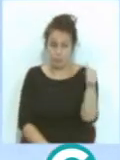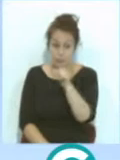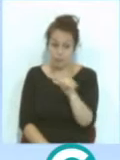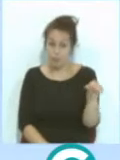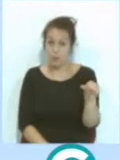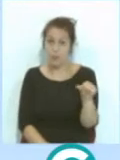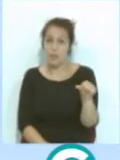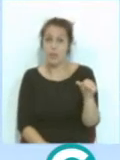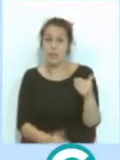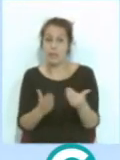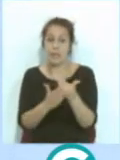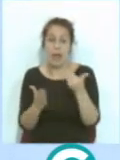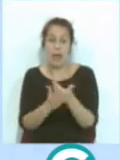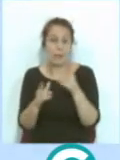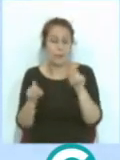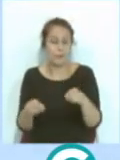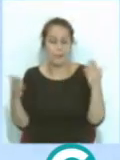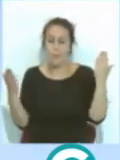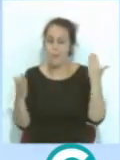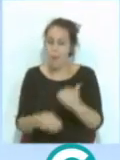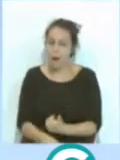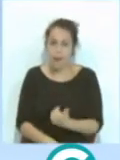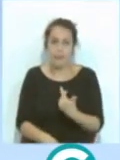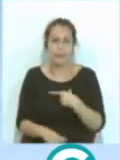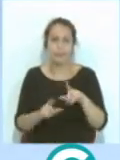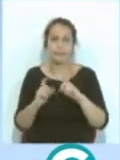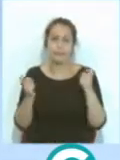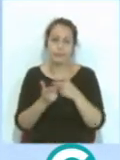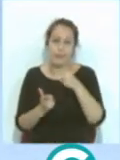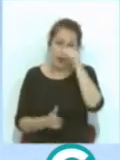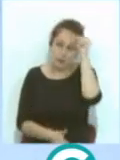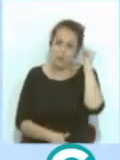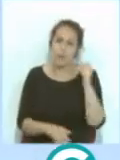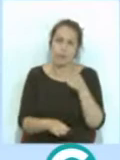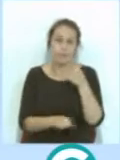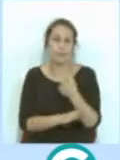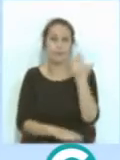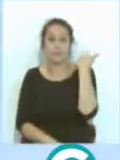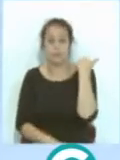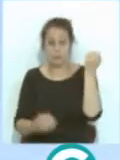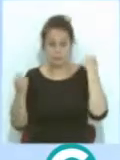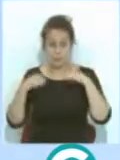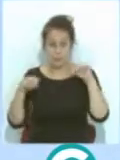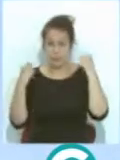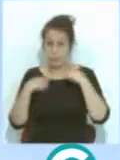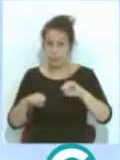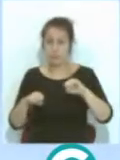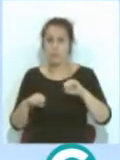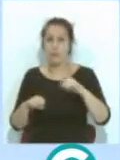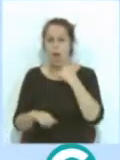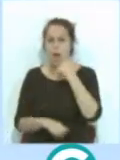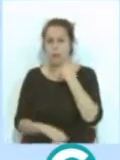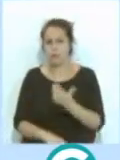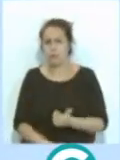a tener ningún día de descanso la plantilla dirigida por Álvaro Cervera. Ayer fue un entrenamiento algo